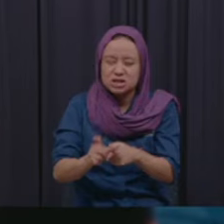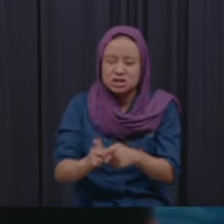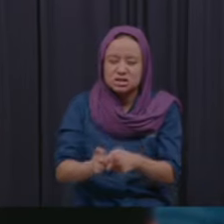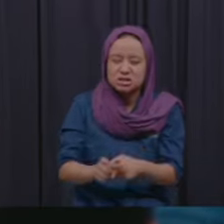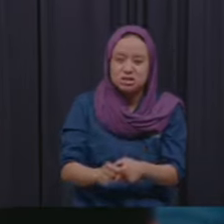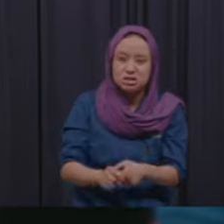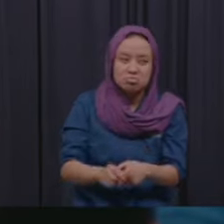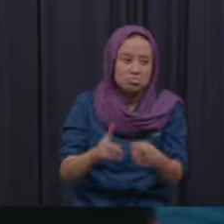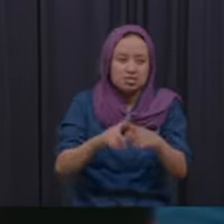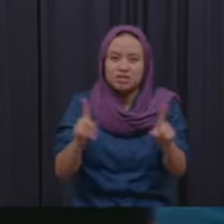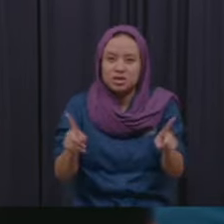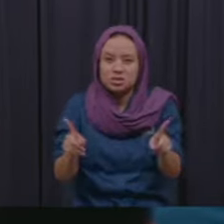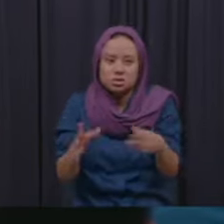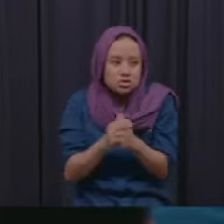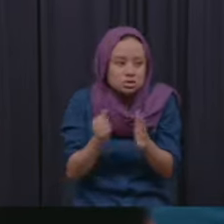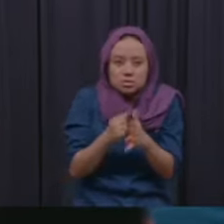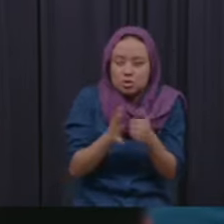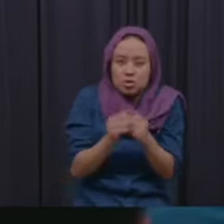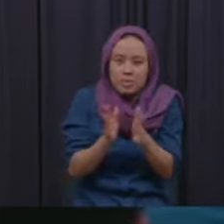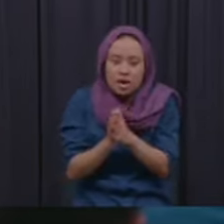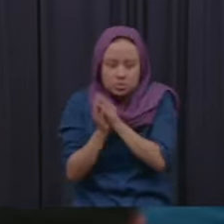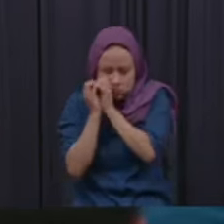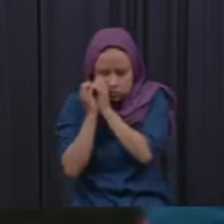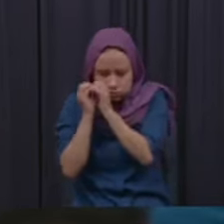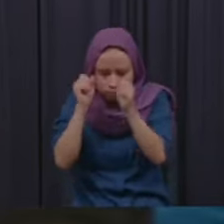levantas con perturbación en la noche.